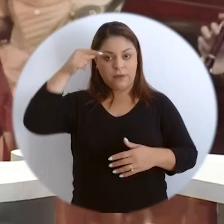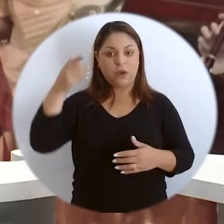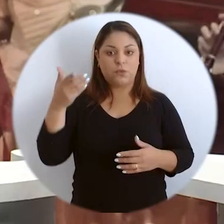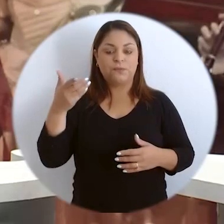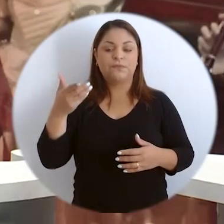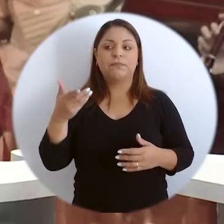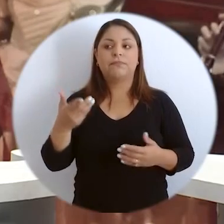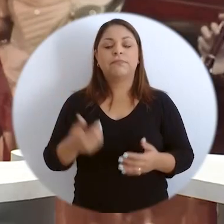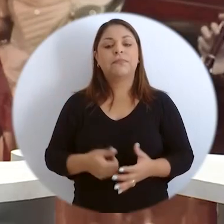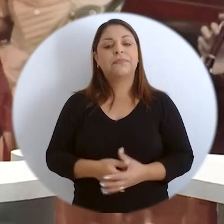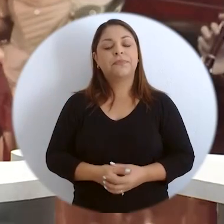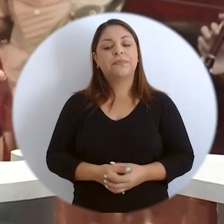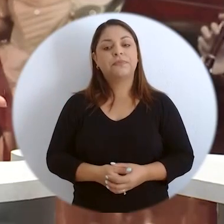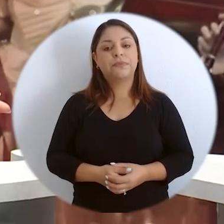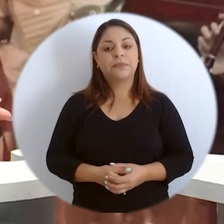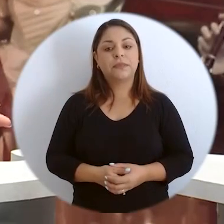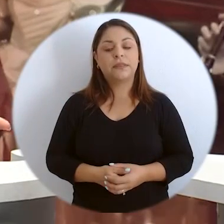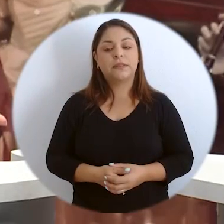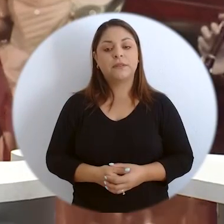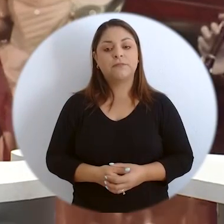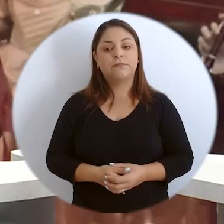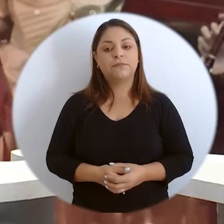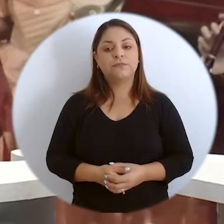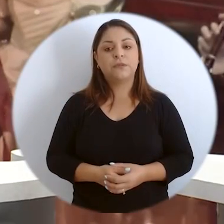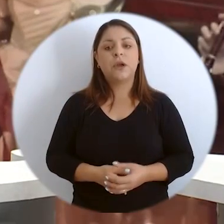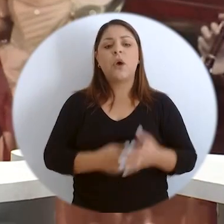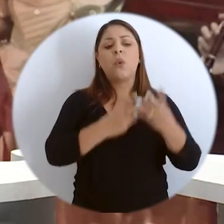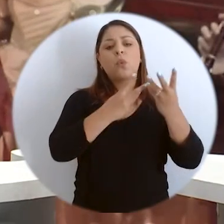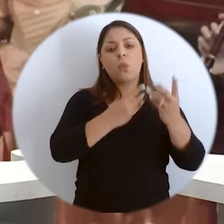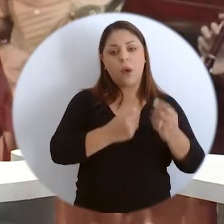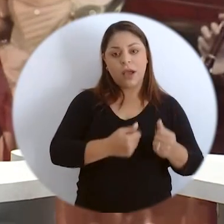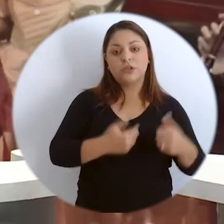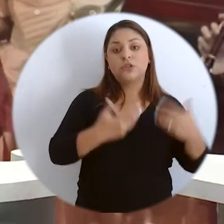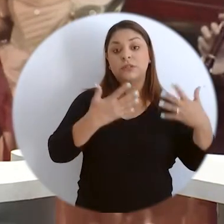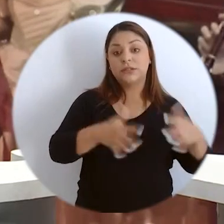tanto de ellas se han realizado y qué tantas no?